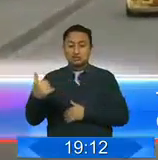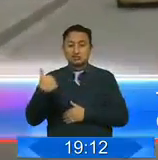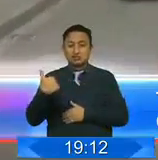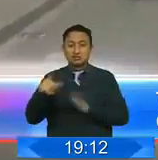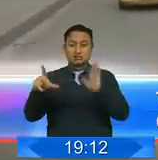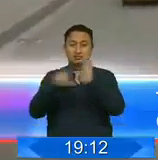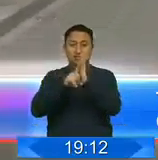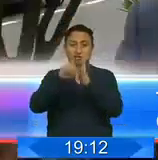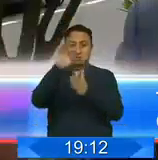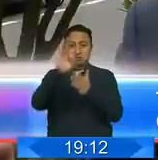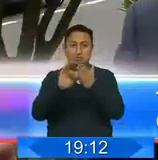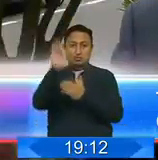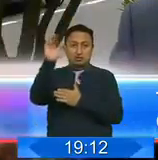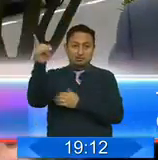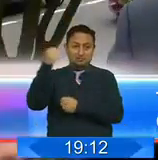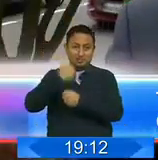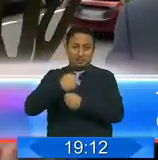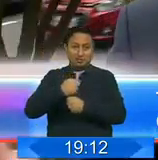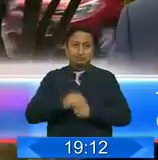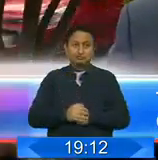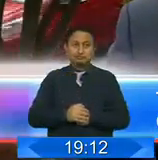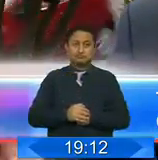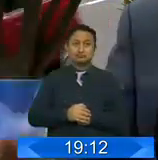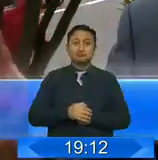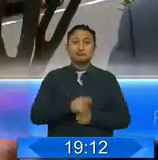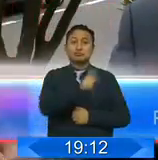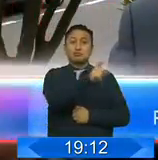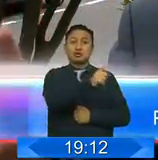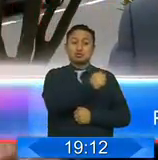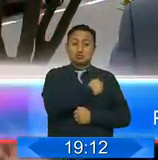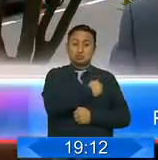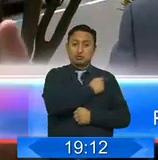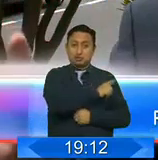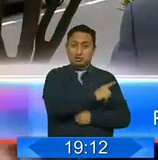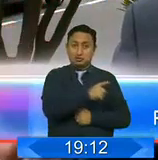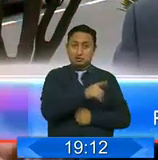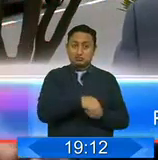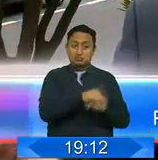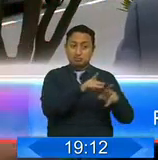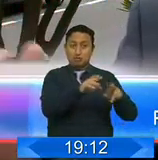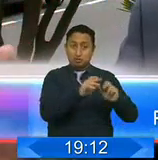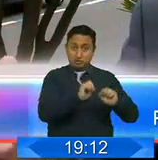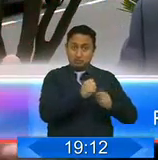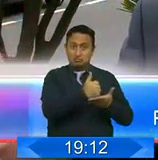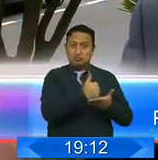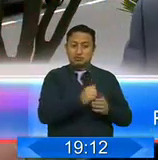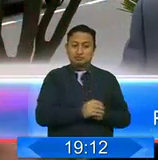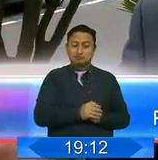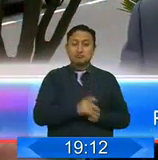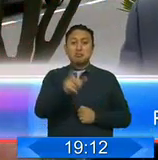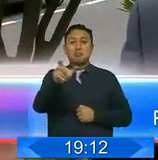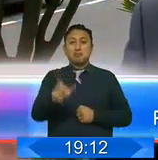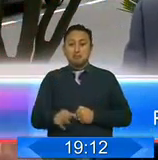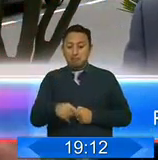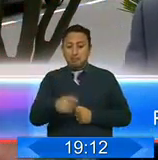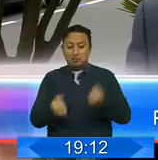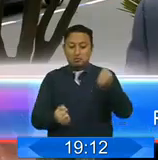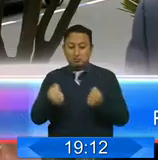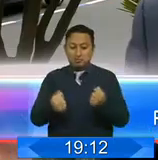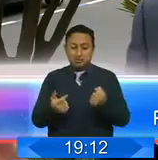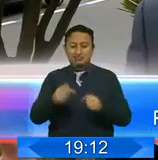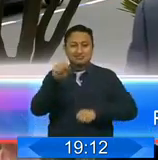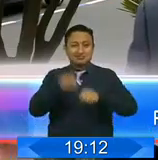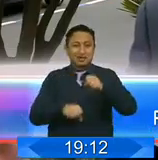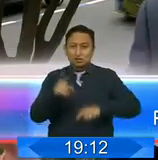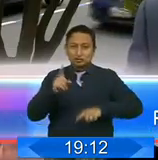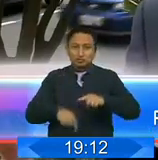de operaciones. El beneficio es directamente al dueño del taxi con permiso de operación, porque si el vehículo está siniestrado, está dañado,